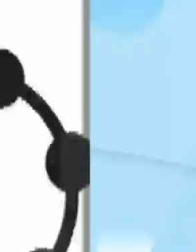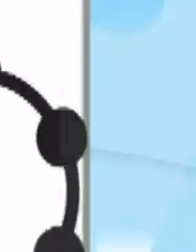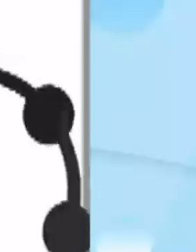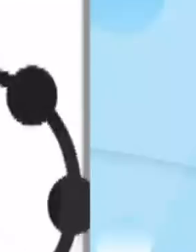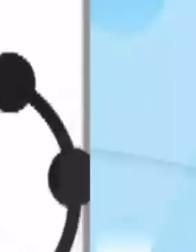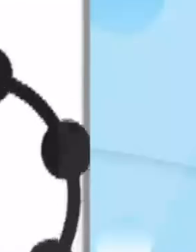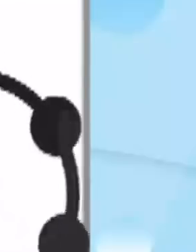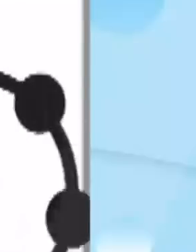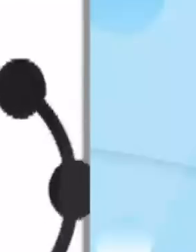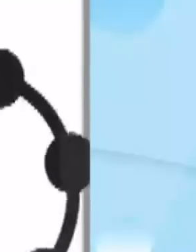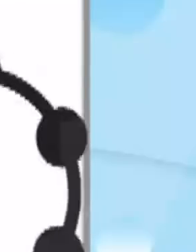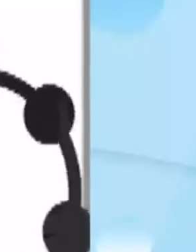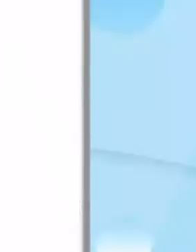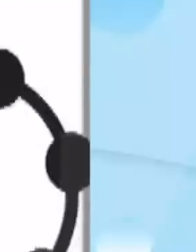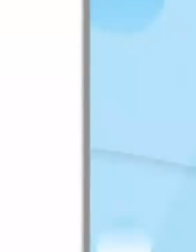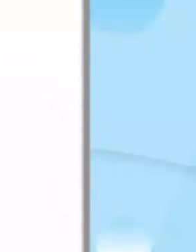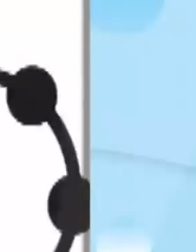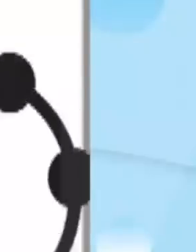Reporte de investigación.